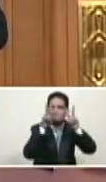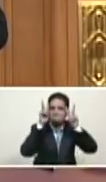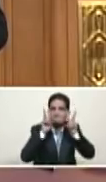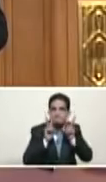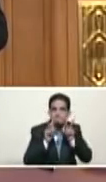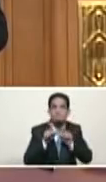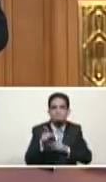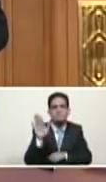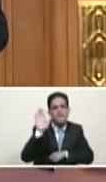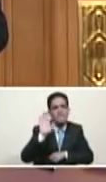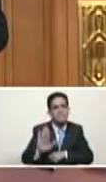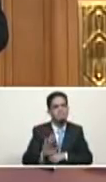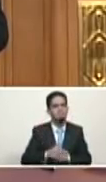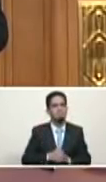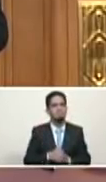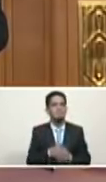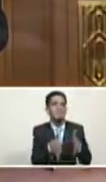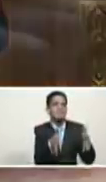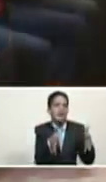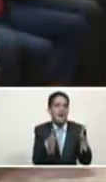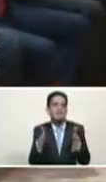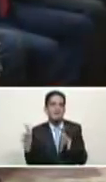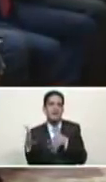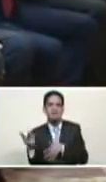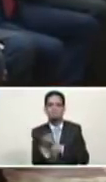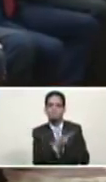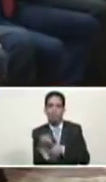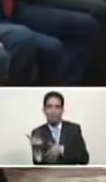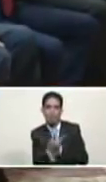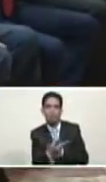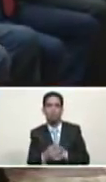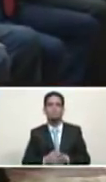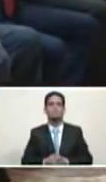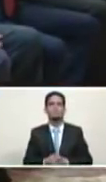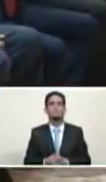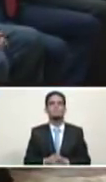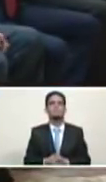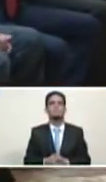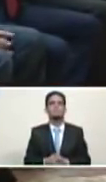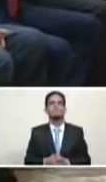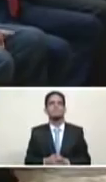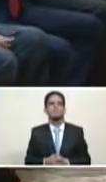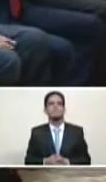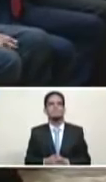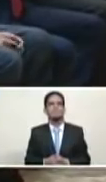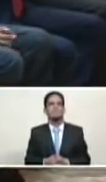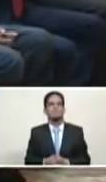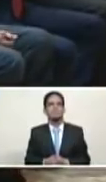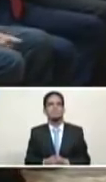será. Ganar, ganar. Win-win. Win-win. Win-win.